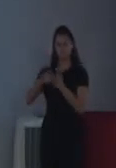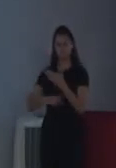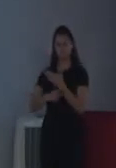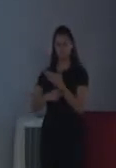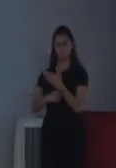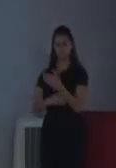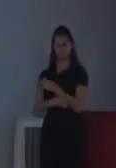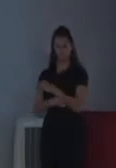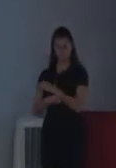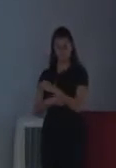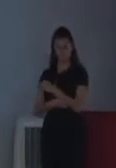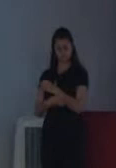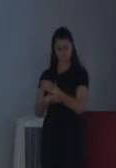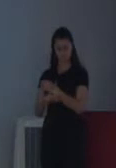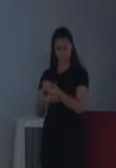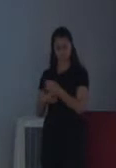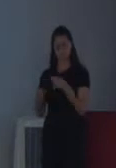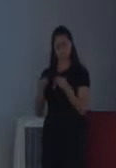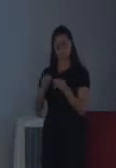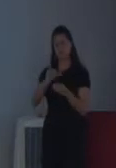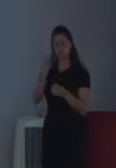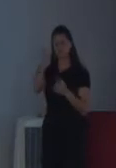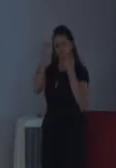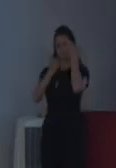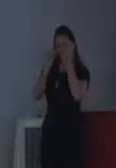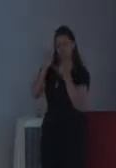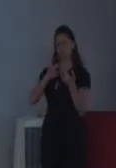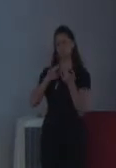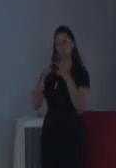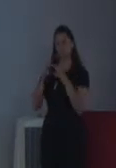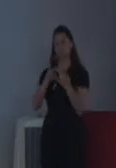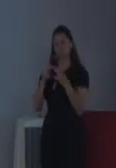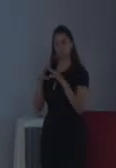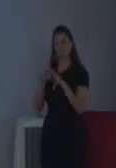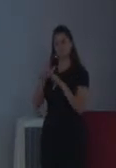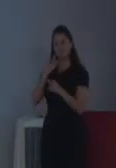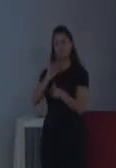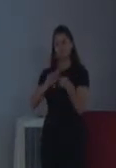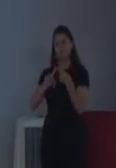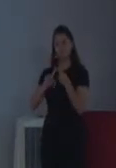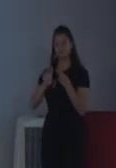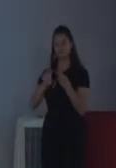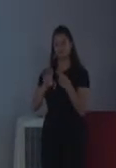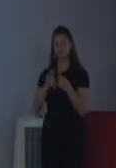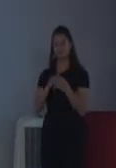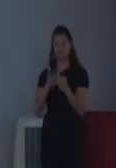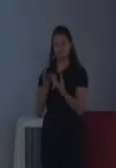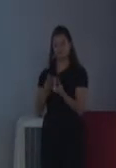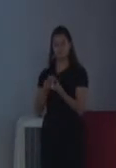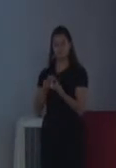normativos y otras iniciativas relacionadas con el objeto del Consejo.